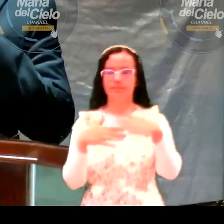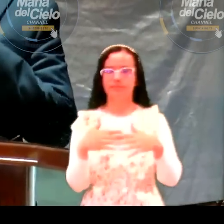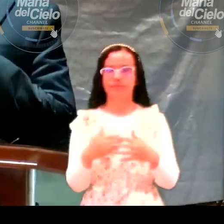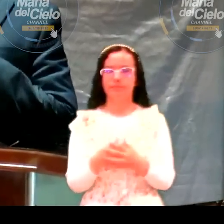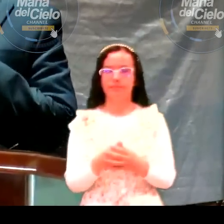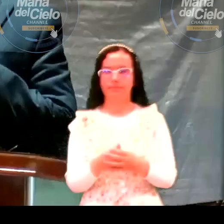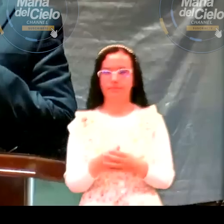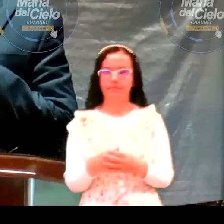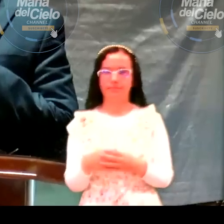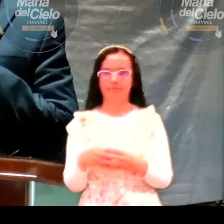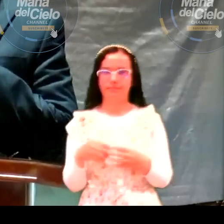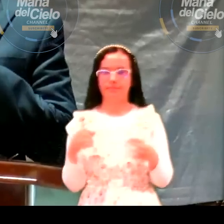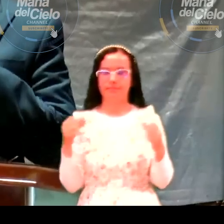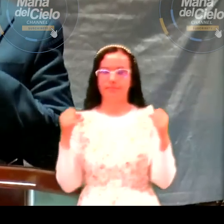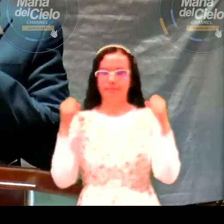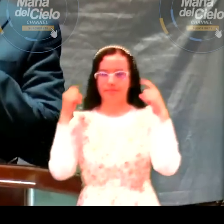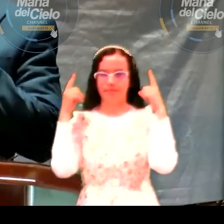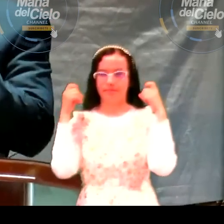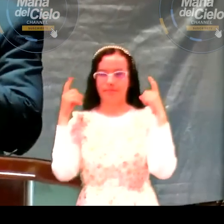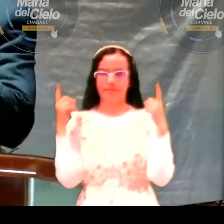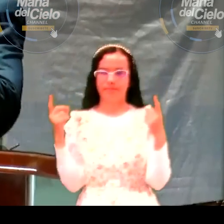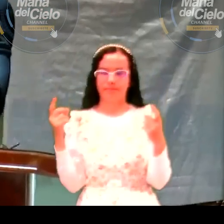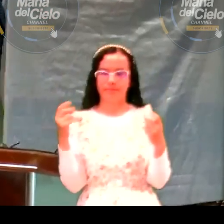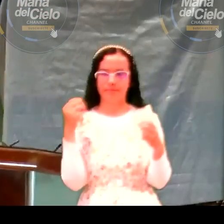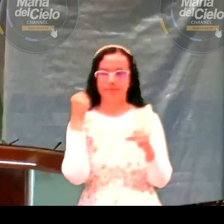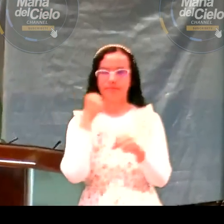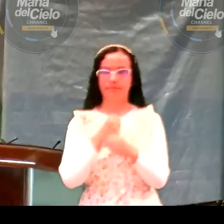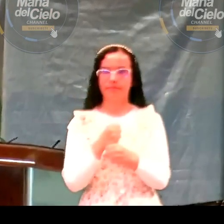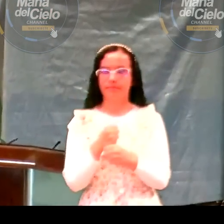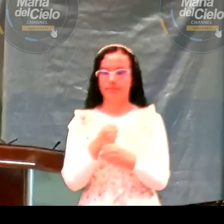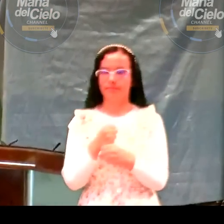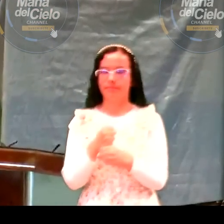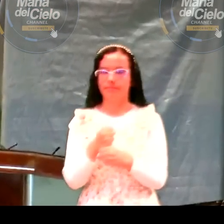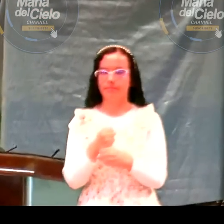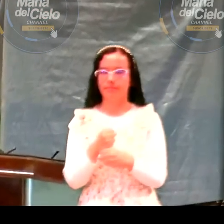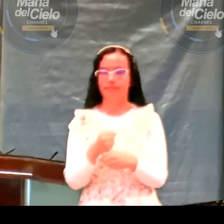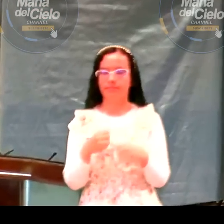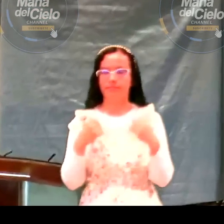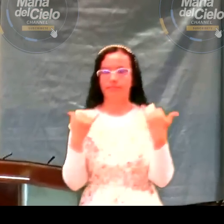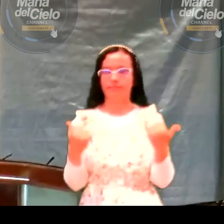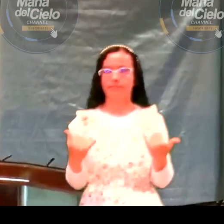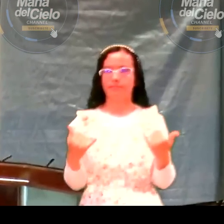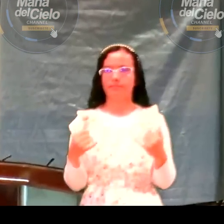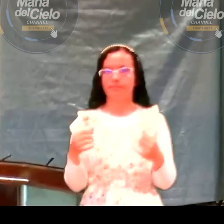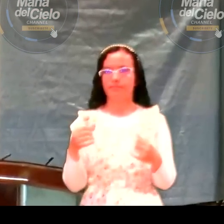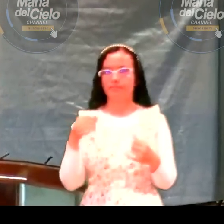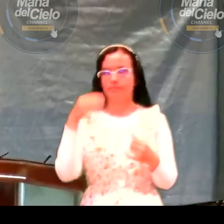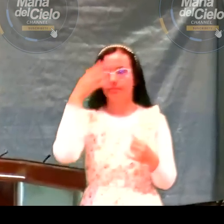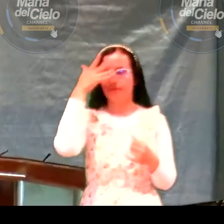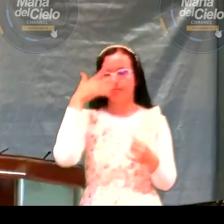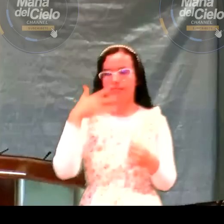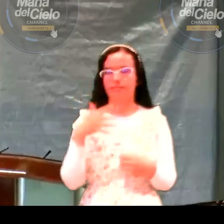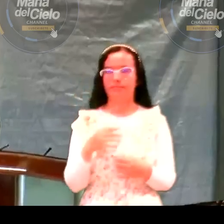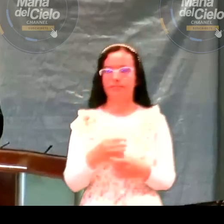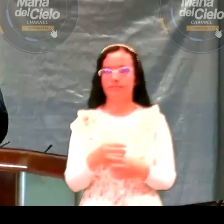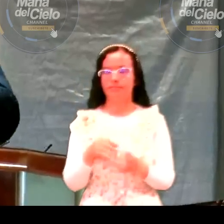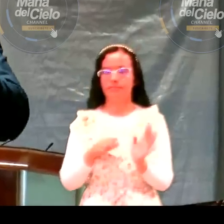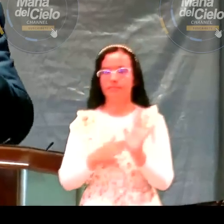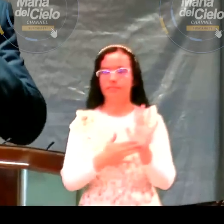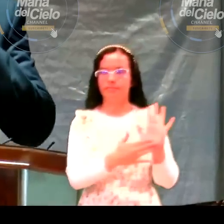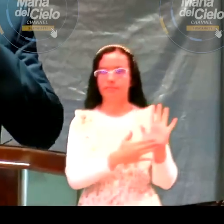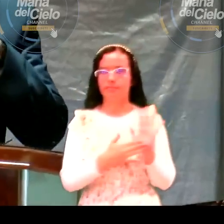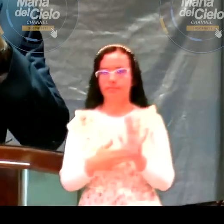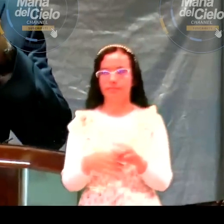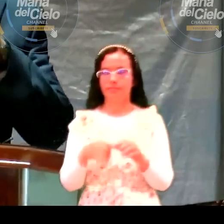esta noche, porque hoy estamos creyendo lo que nos venden las redes sociales, lo que vende la publicidad en televisión. Hoy